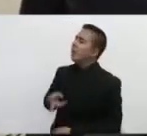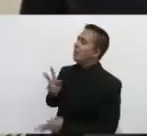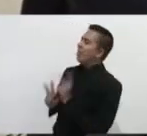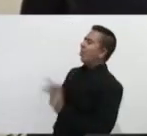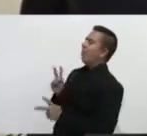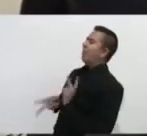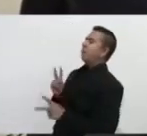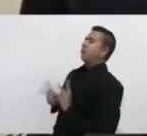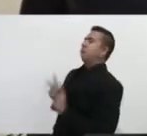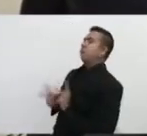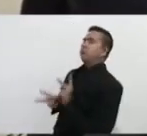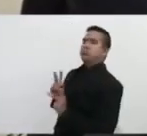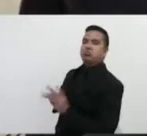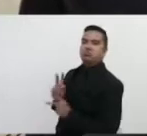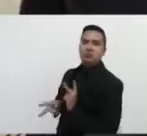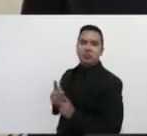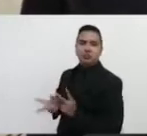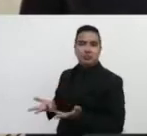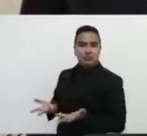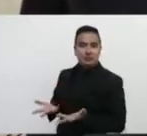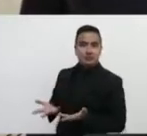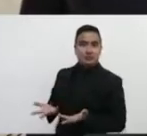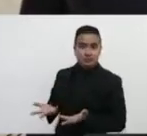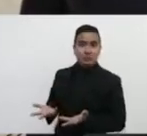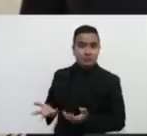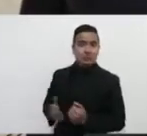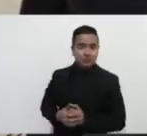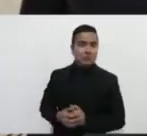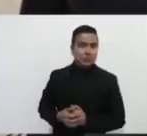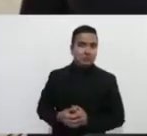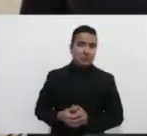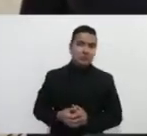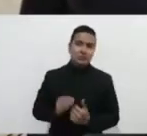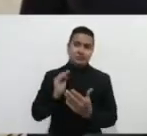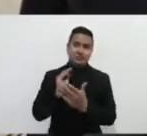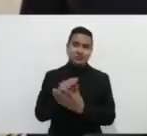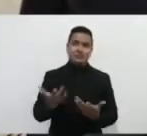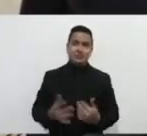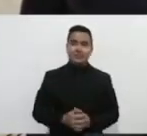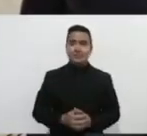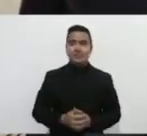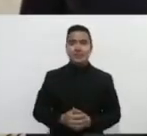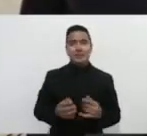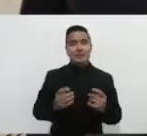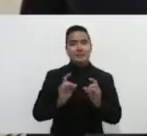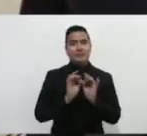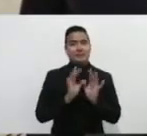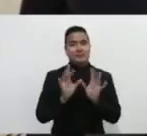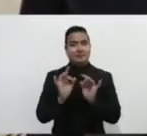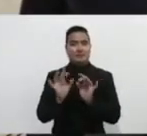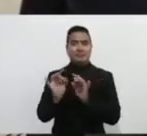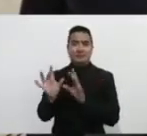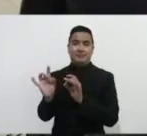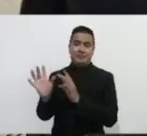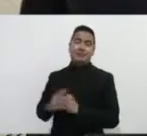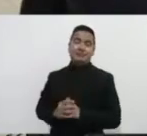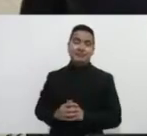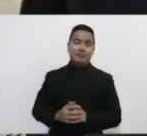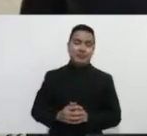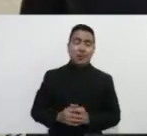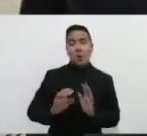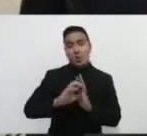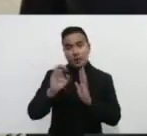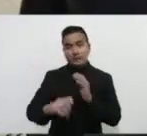empieza a platicar de otras cosas que para ellos son más importantes, ¿no? Entonces, sí se da mucho ese caso, o por ejemplo en